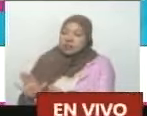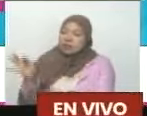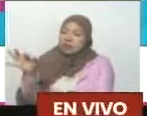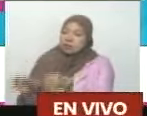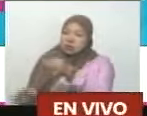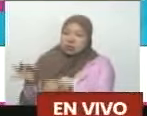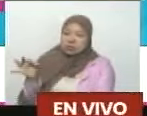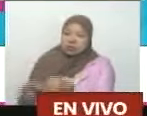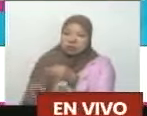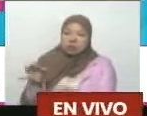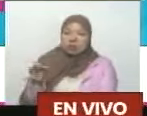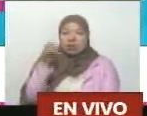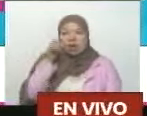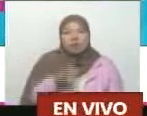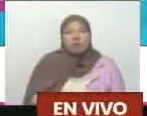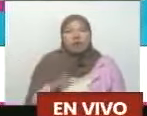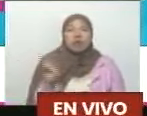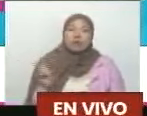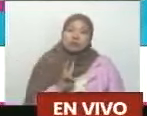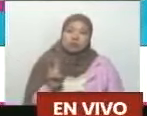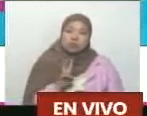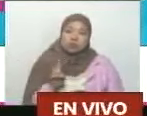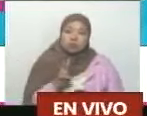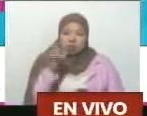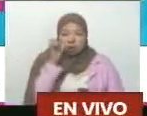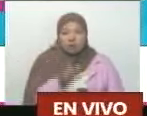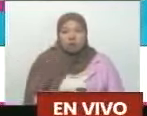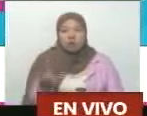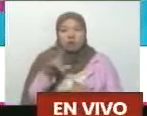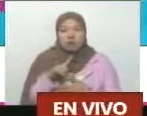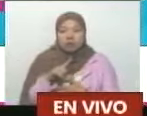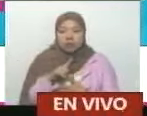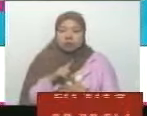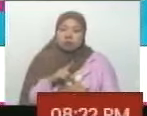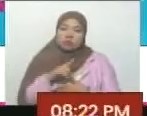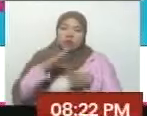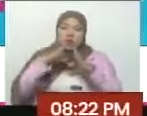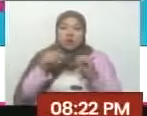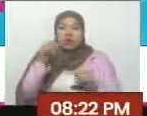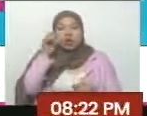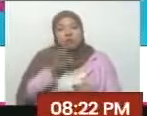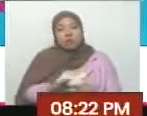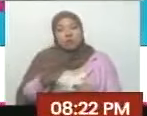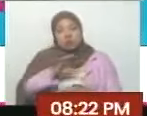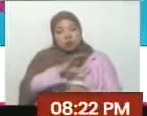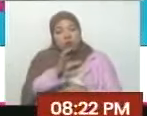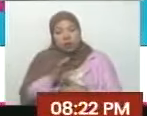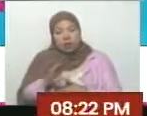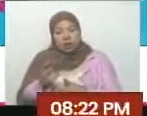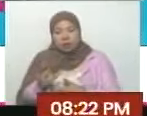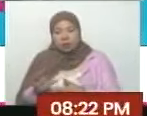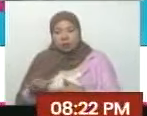y es un ejemplo para el pueblo de Venezuela, para los pueblos de América Latina, para los pueblos del Caribe. Ayer salió